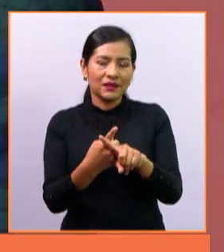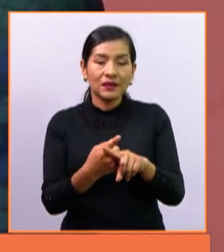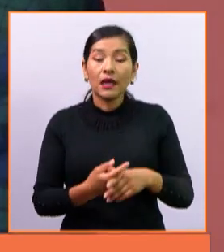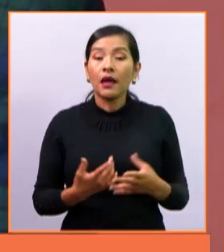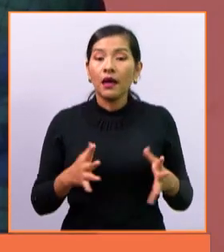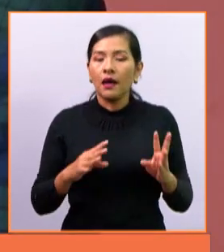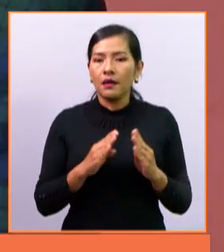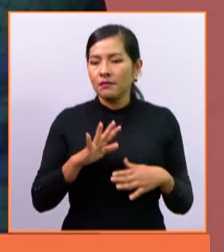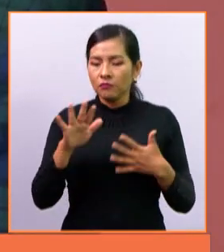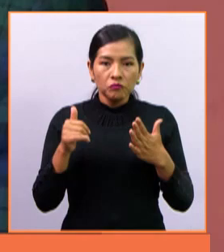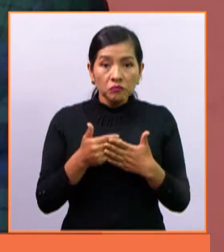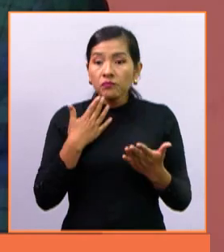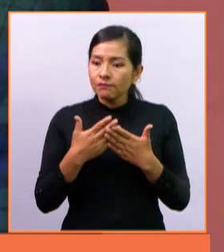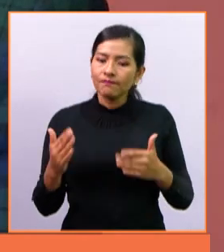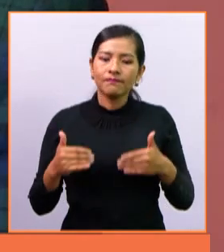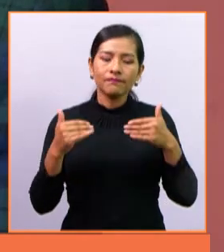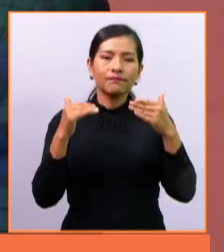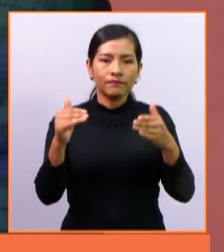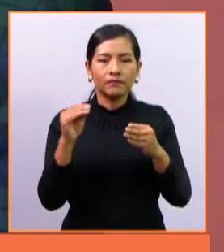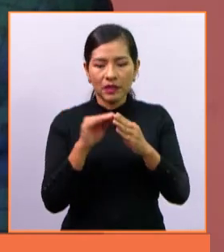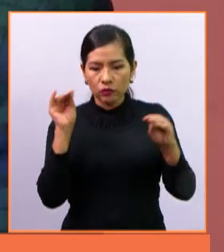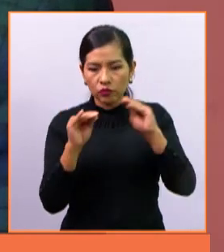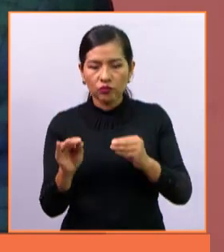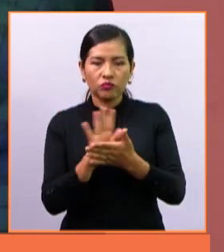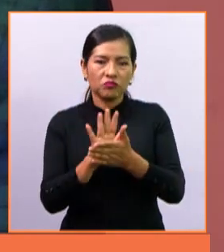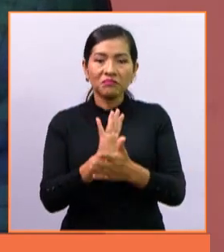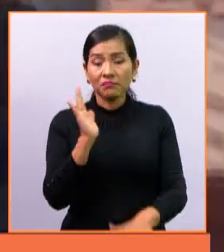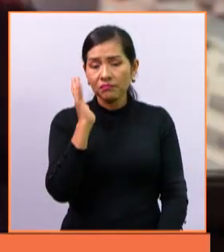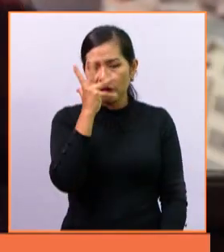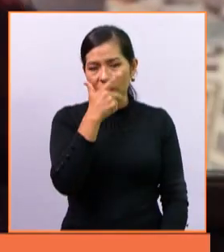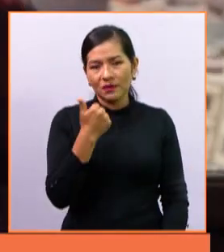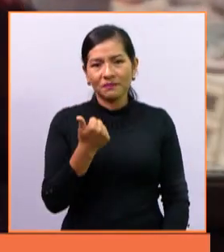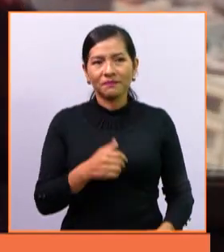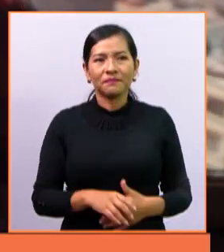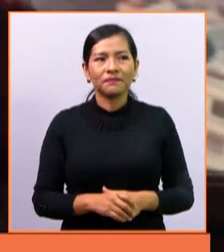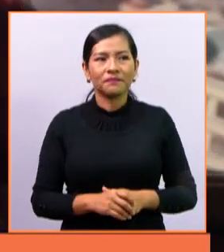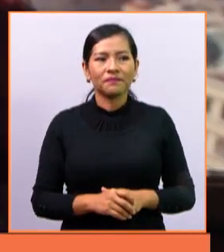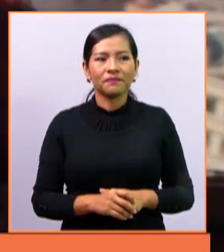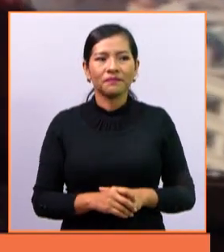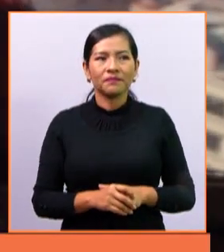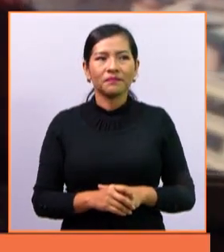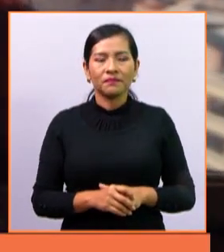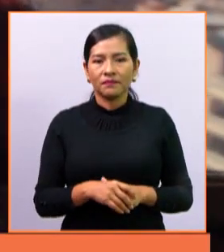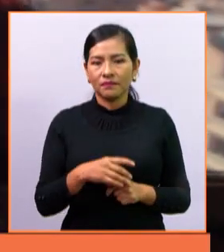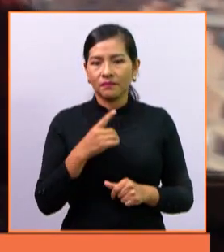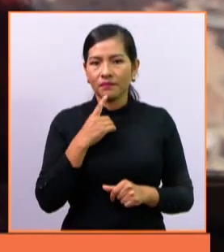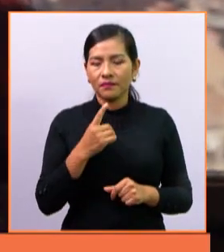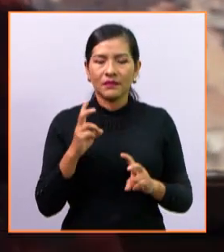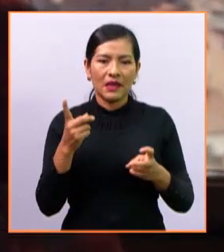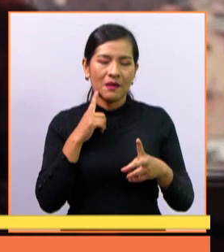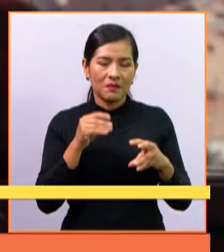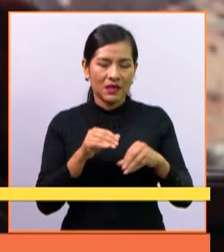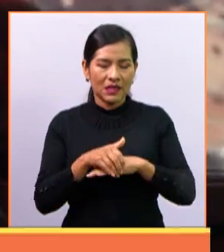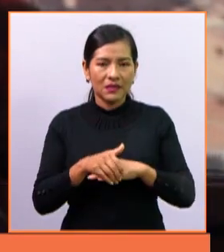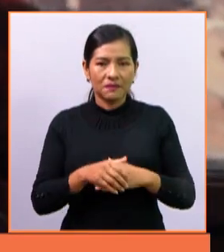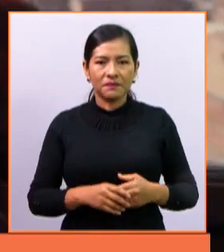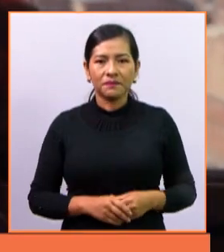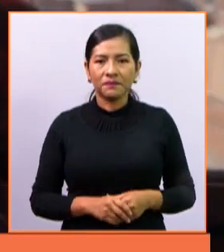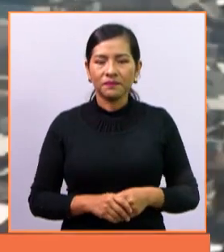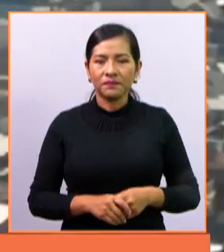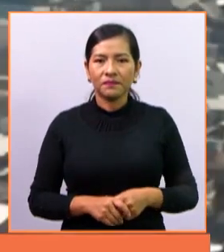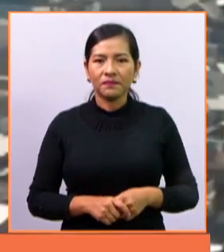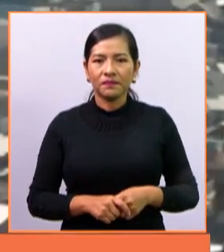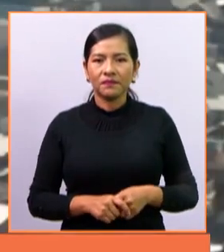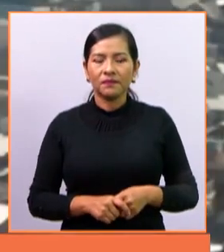Y entonces, bien, y hemos hecho la película, está muy interesante. Get over it. Move on. It's been 2 years. I